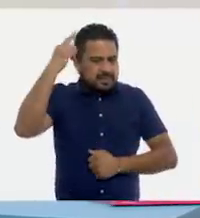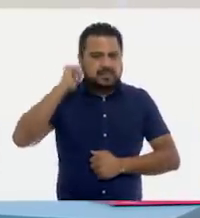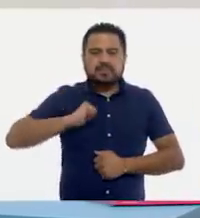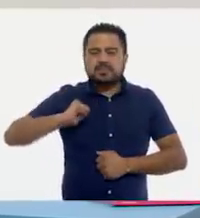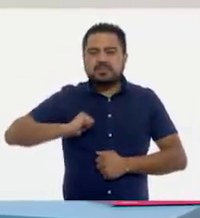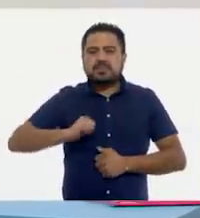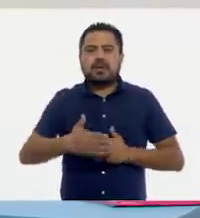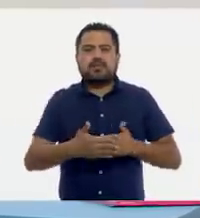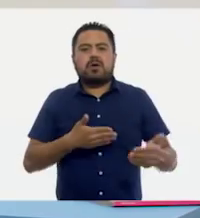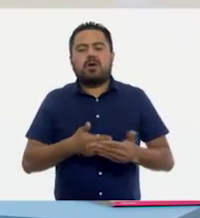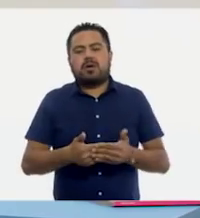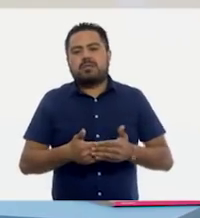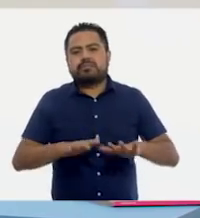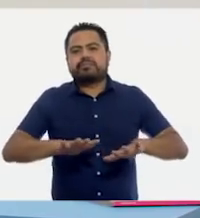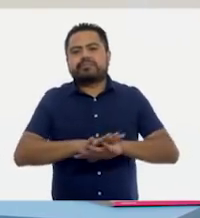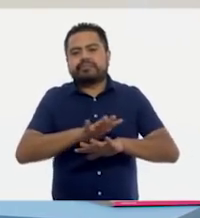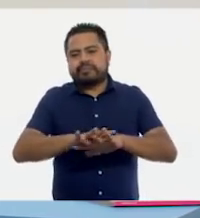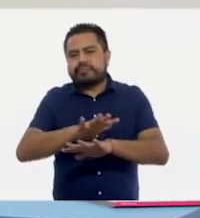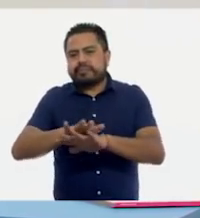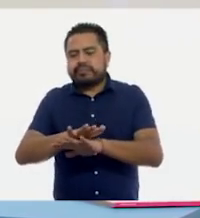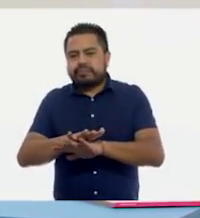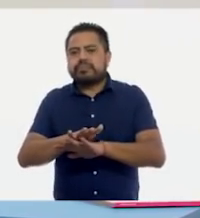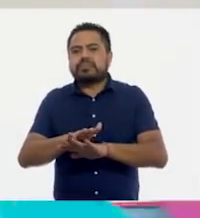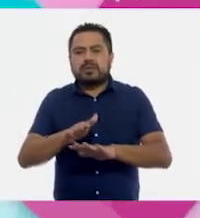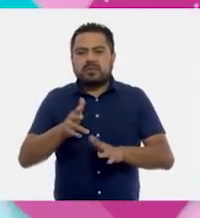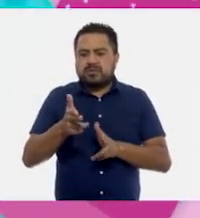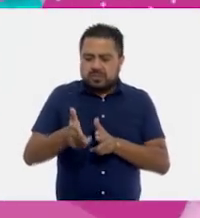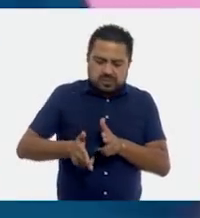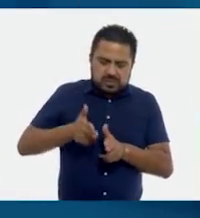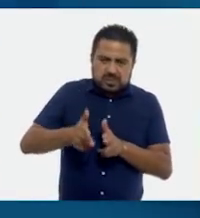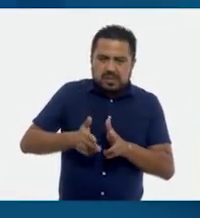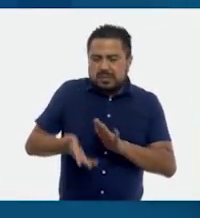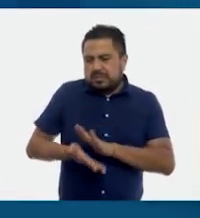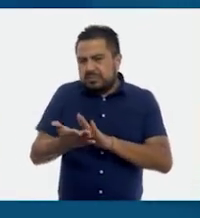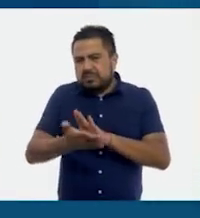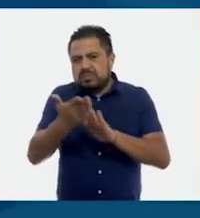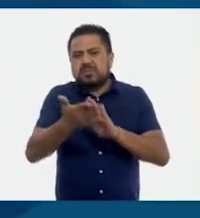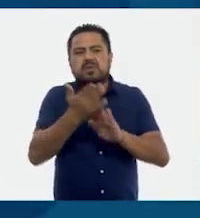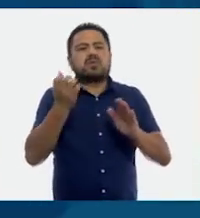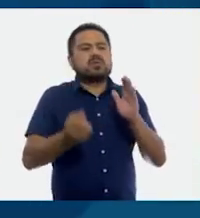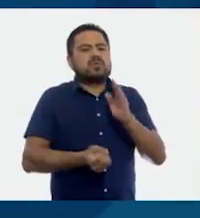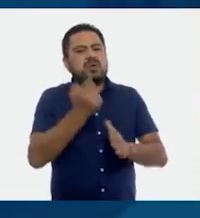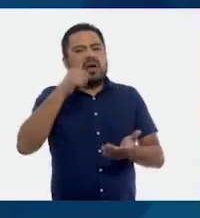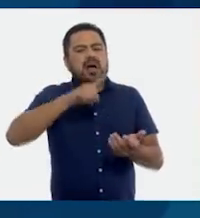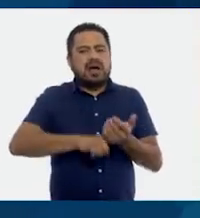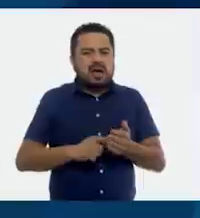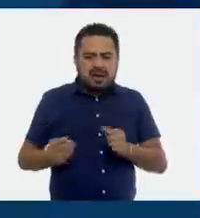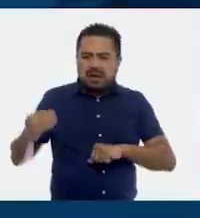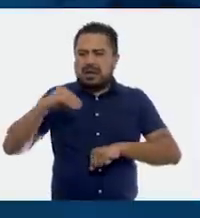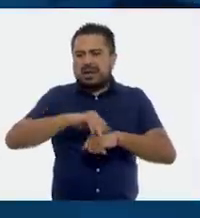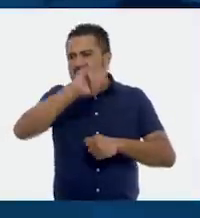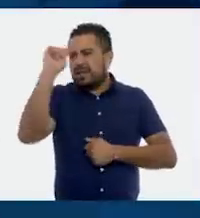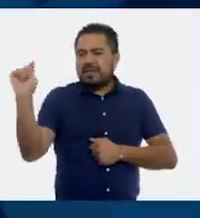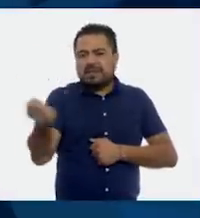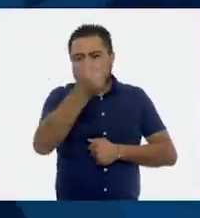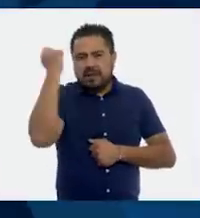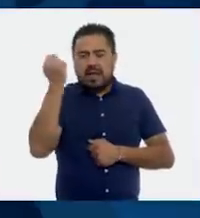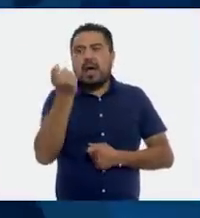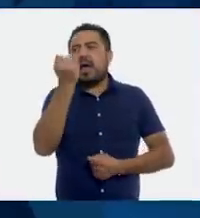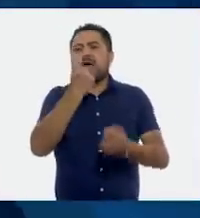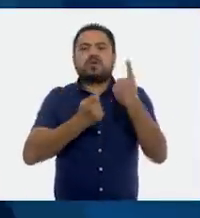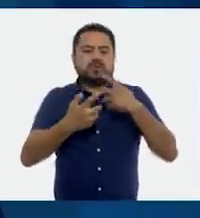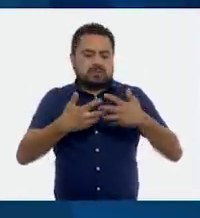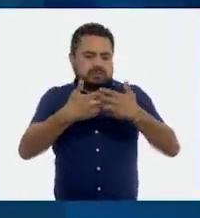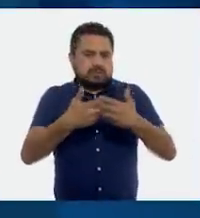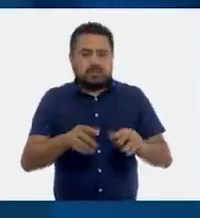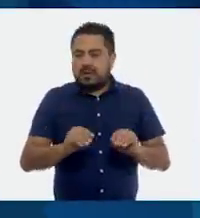la modernización. Se construyeron ferrocarriles y puertos nuevos, se introdujeron nuevas tecnologías en algunas